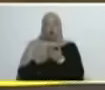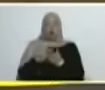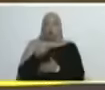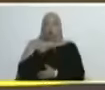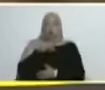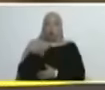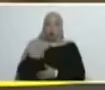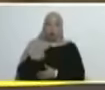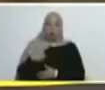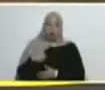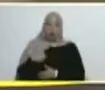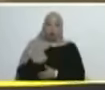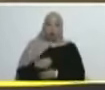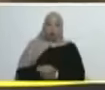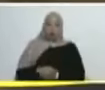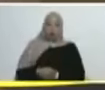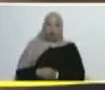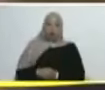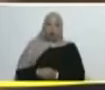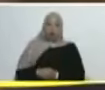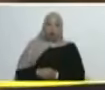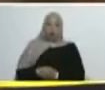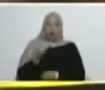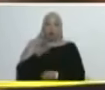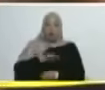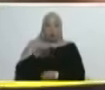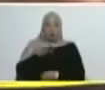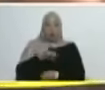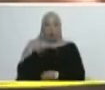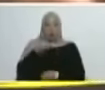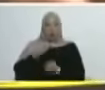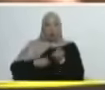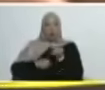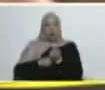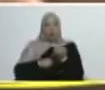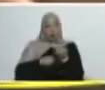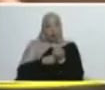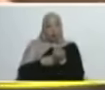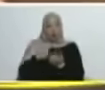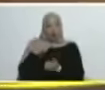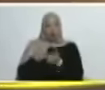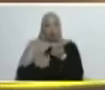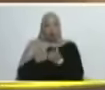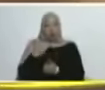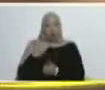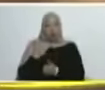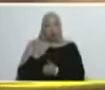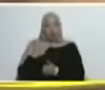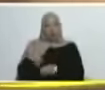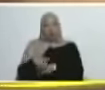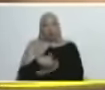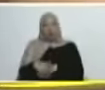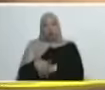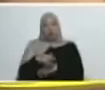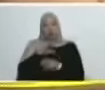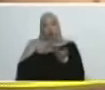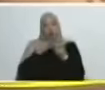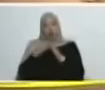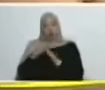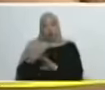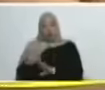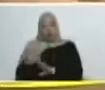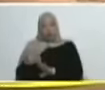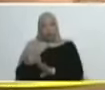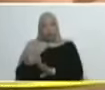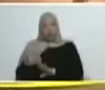ustedes que generosamente me han postulado desde las calles de los barrios,